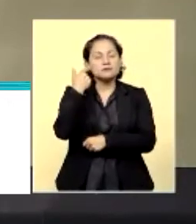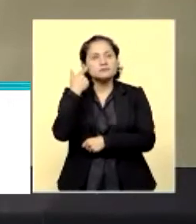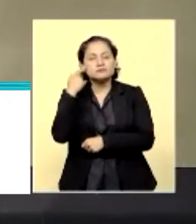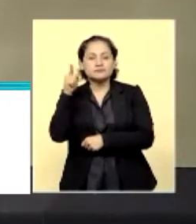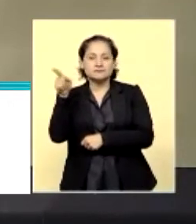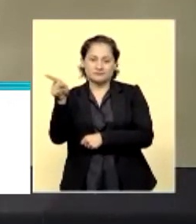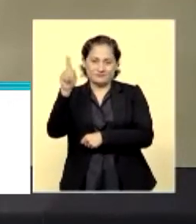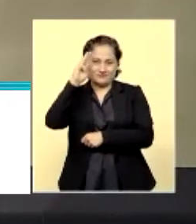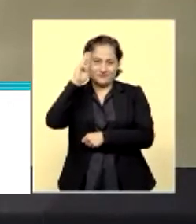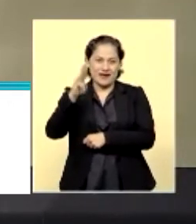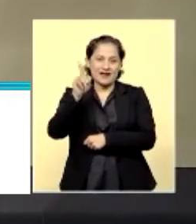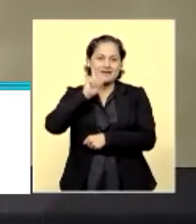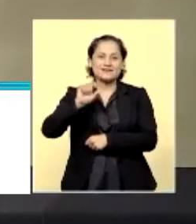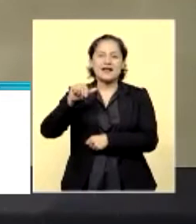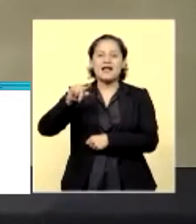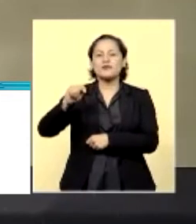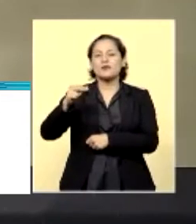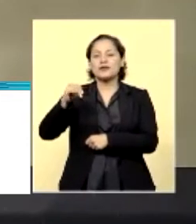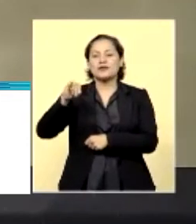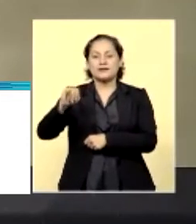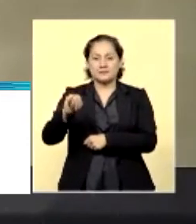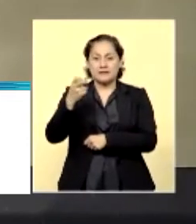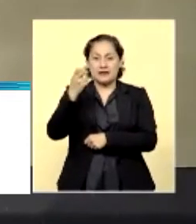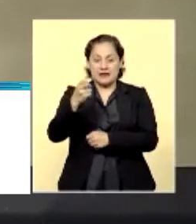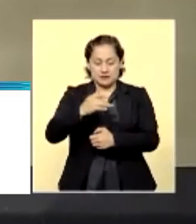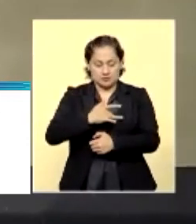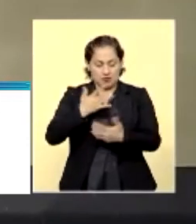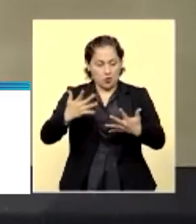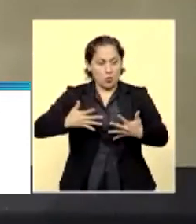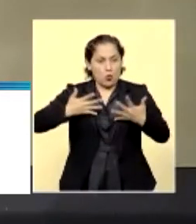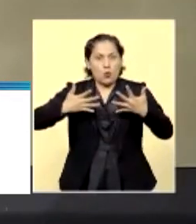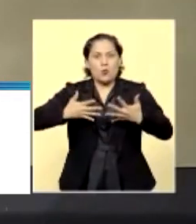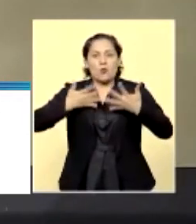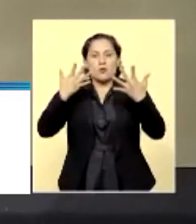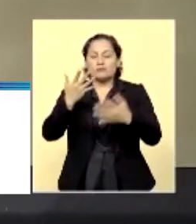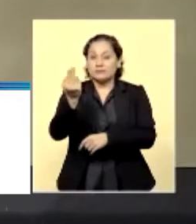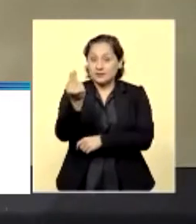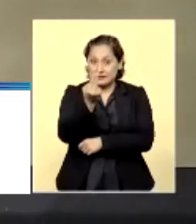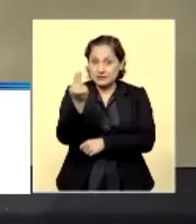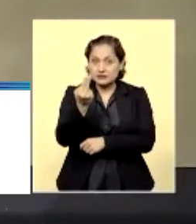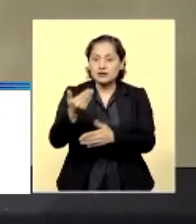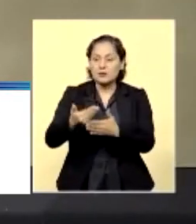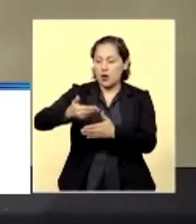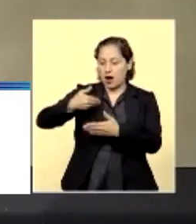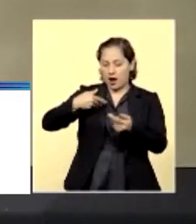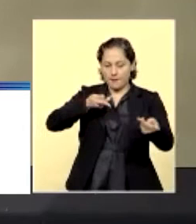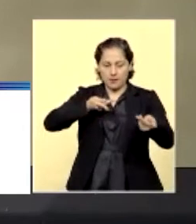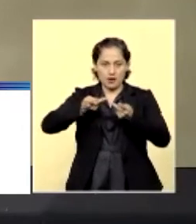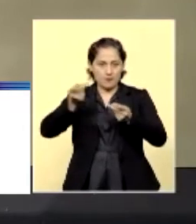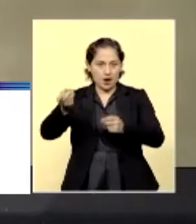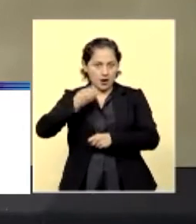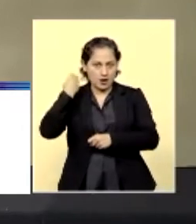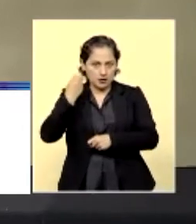nos precisamos cuando abrimos y la inspiración la necesitamos al iniciar un evento, durante un evento, todo, pero sobre todo